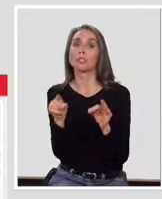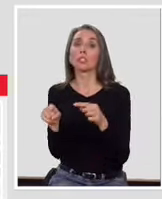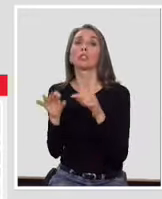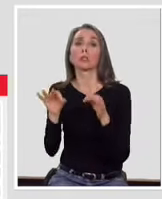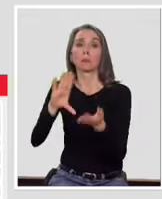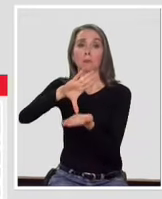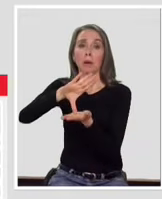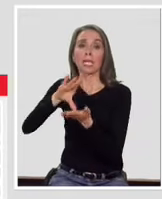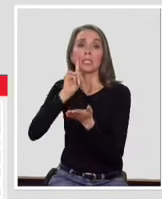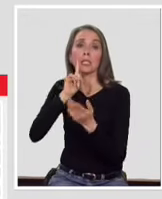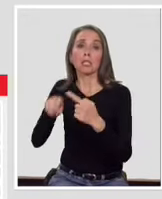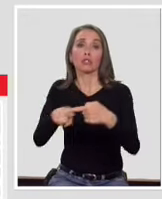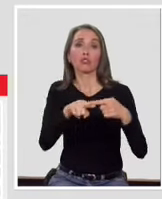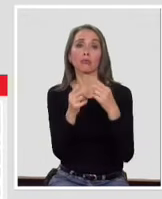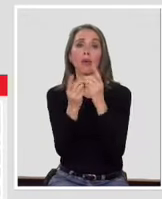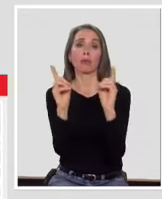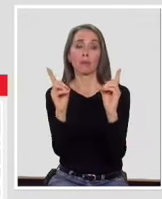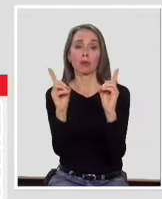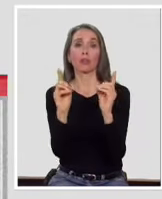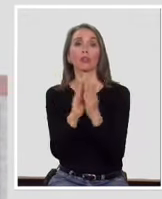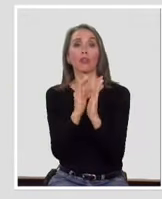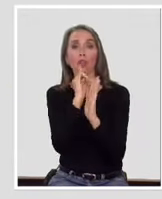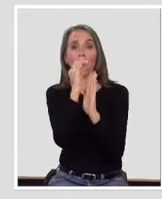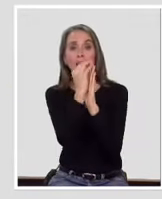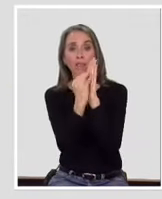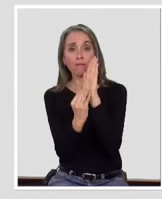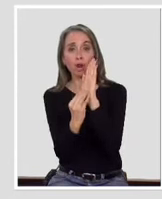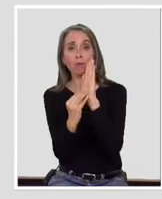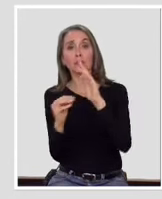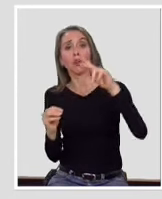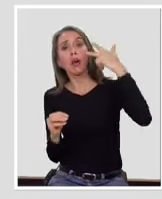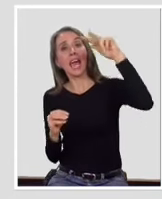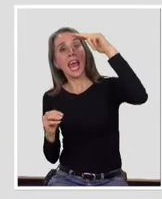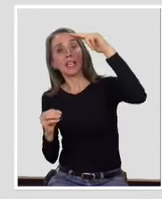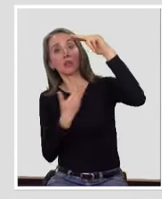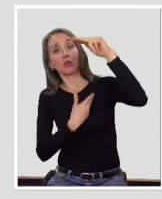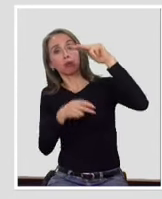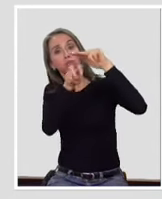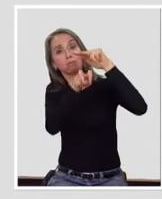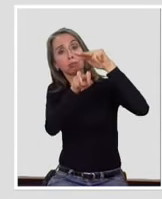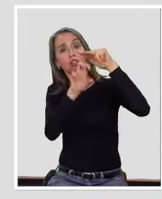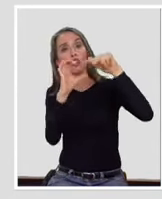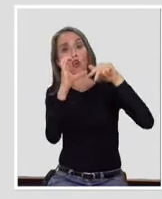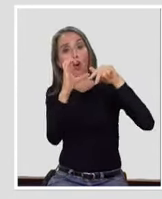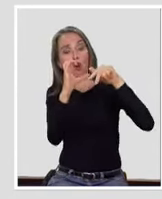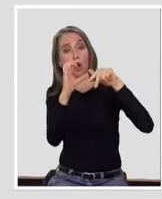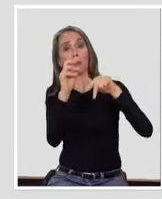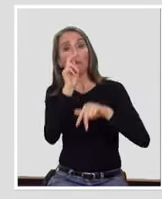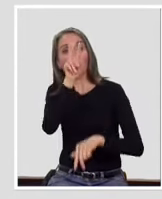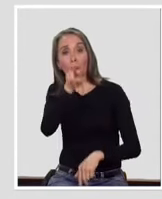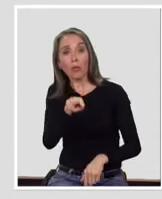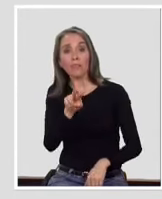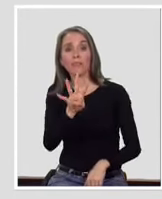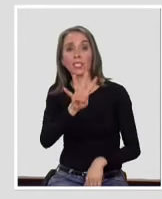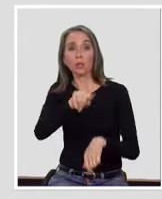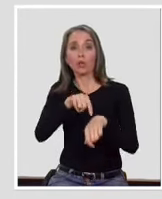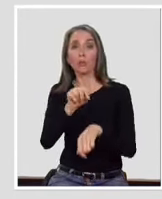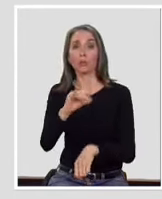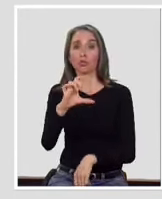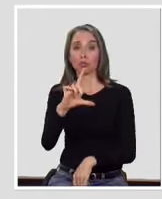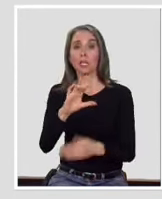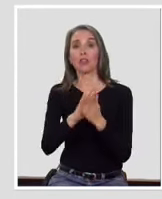sociedad democrática. Todos los detalles y también, por supuesto, la información sobre este atentado del helicóptero en el que viajaba el presidente de Colombia los encuentra en